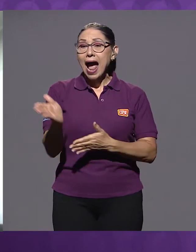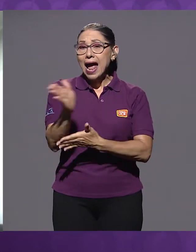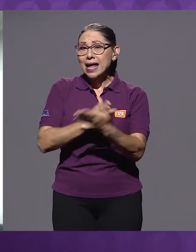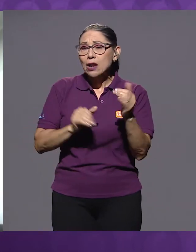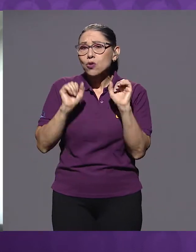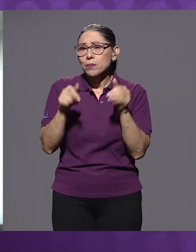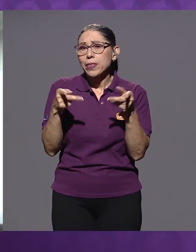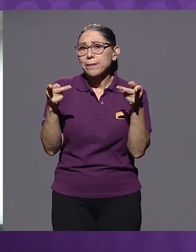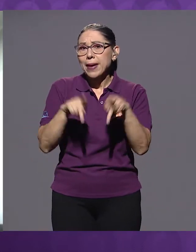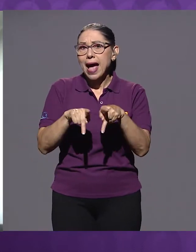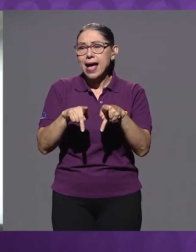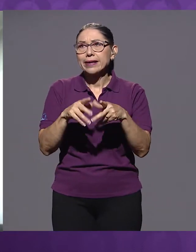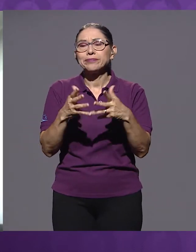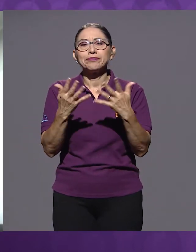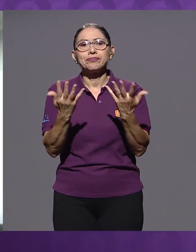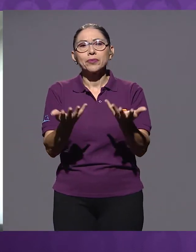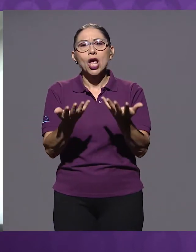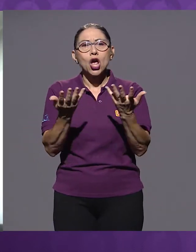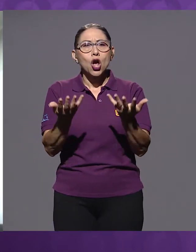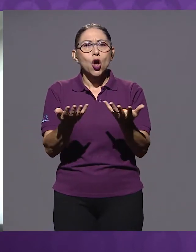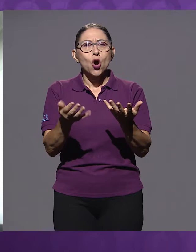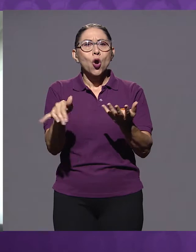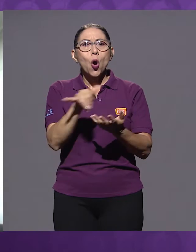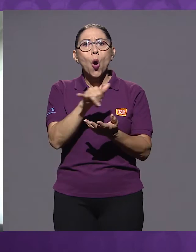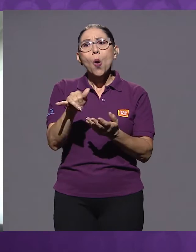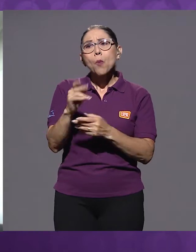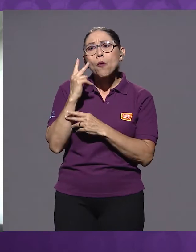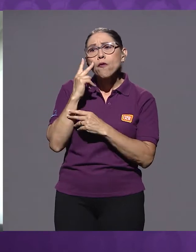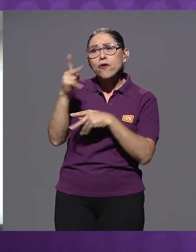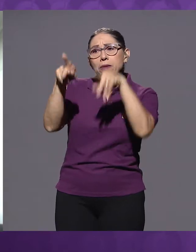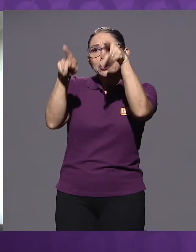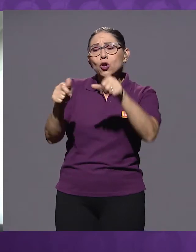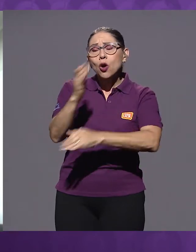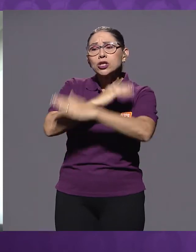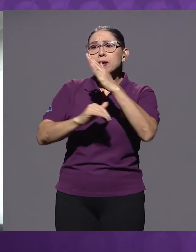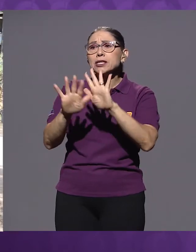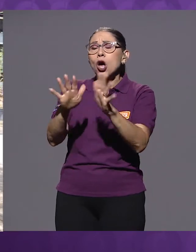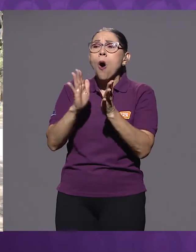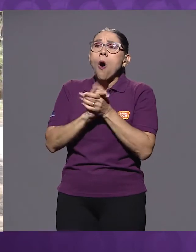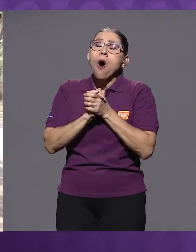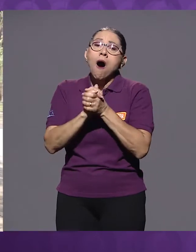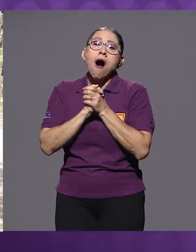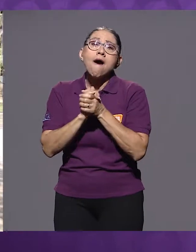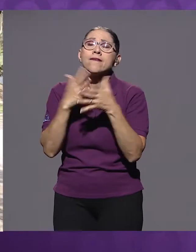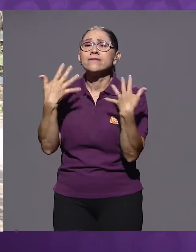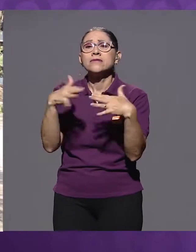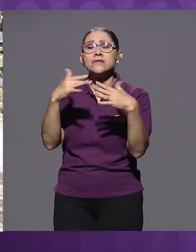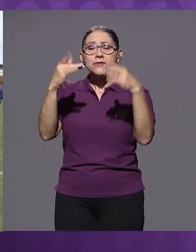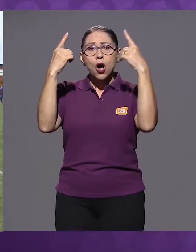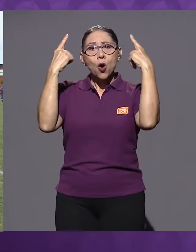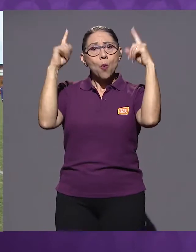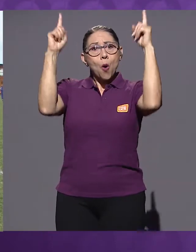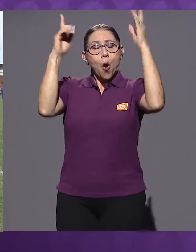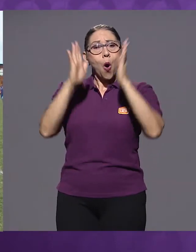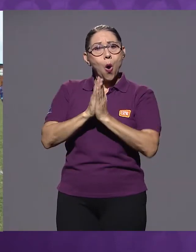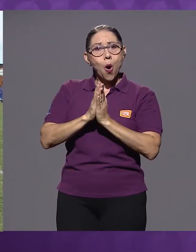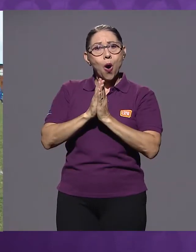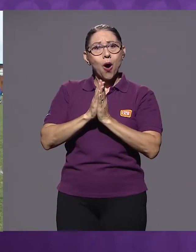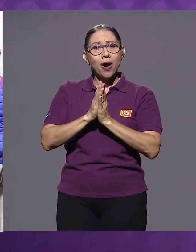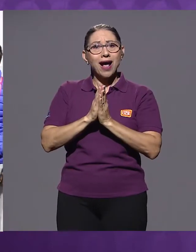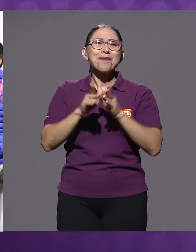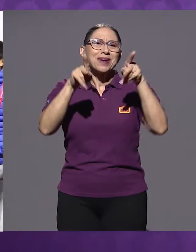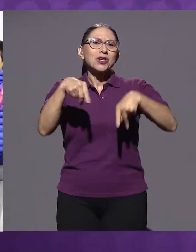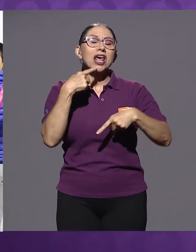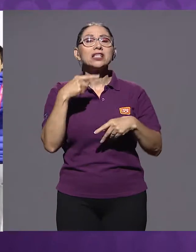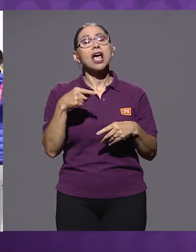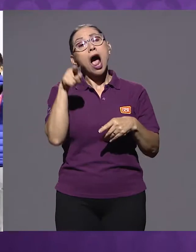caer es como heroizar a las personas con discapacidad, ¿sí? Como a pesar de ser ciego